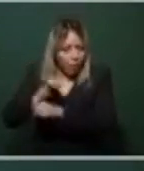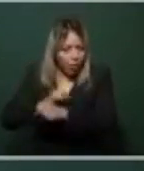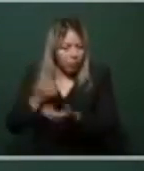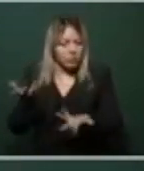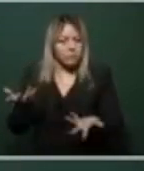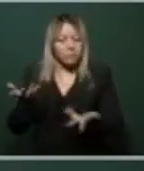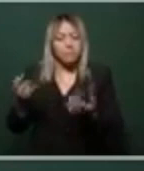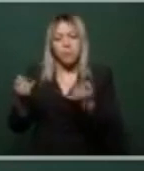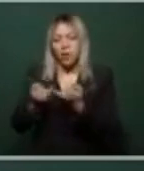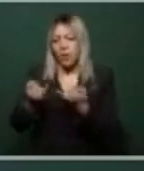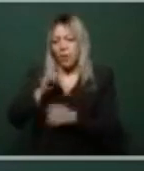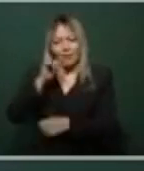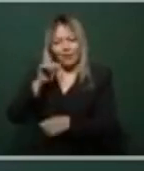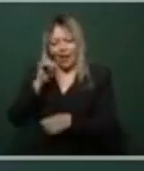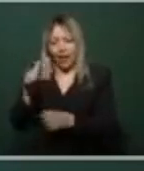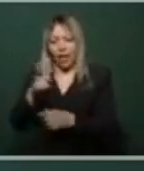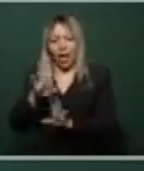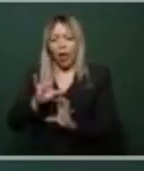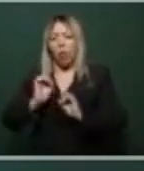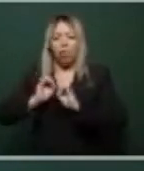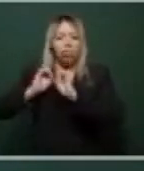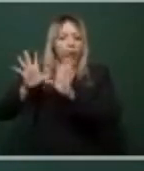y que no haya impunidad.